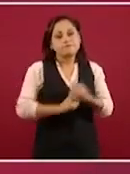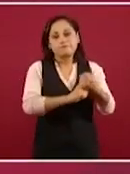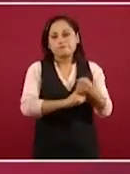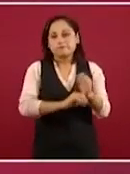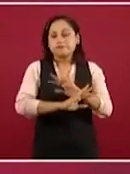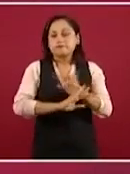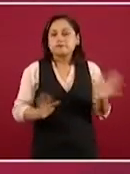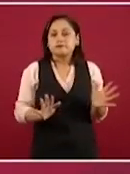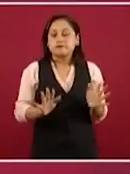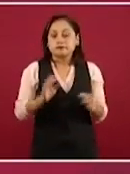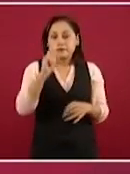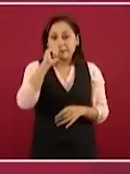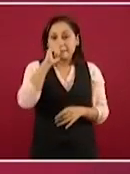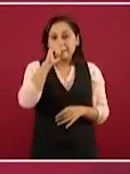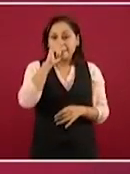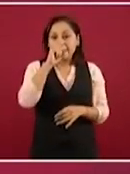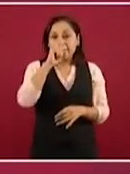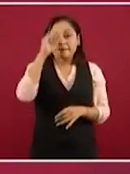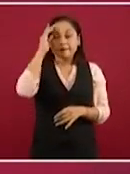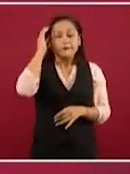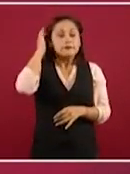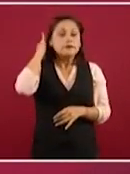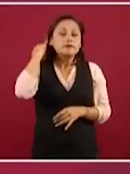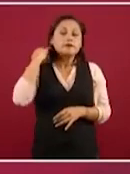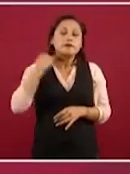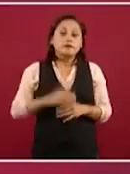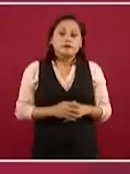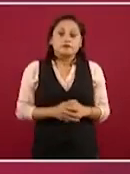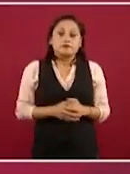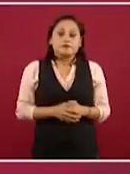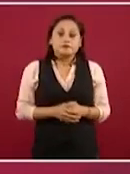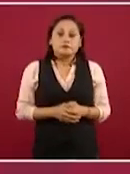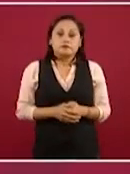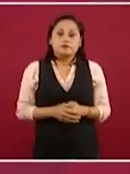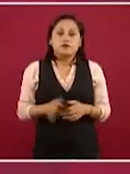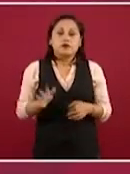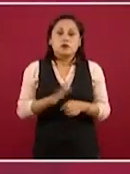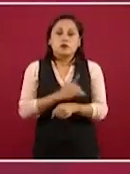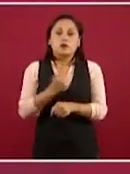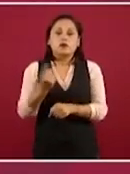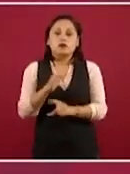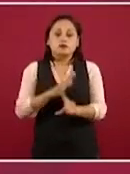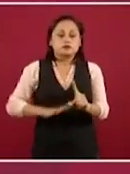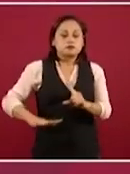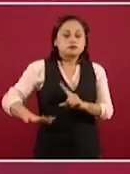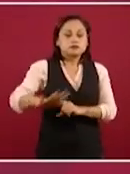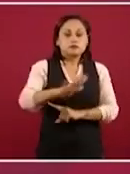mejores condiciones en cuanto a bienestar,